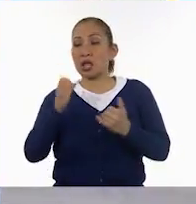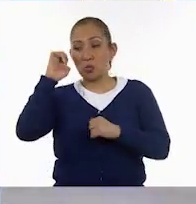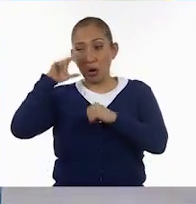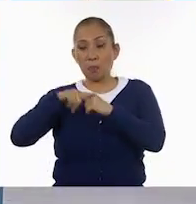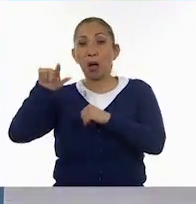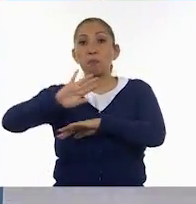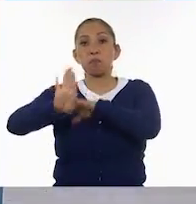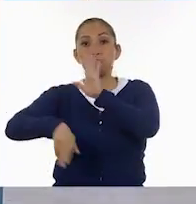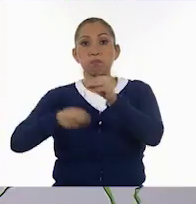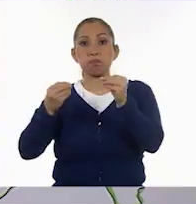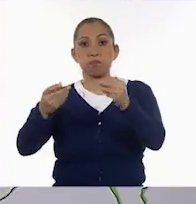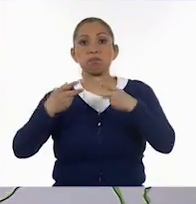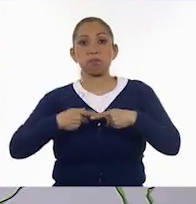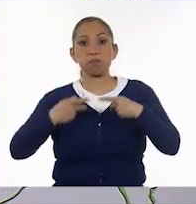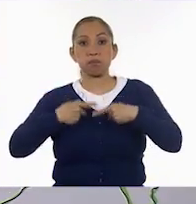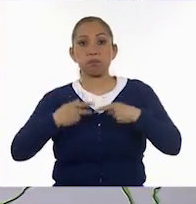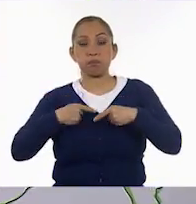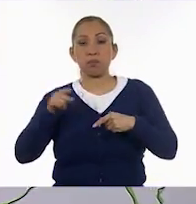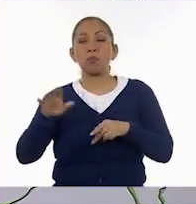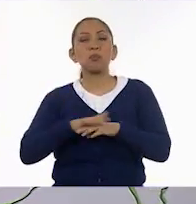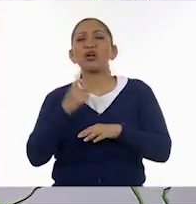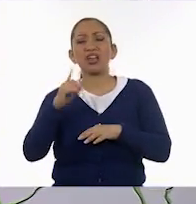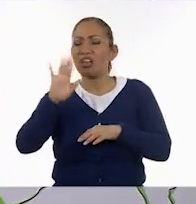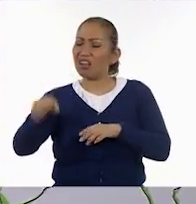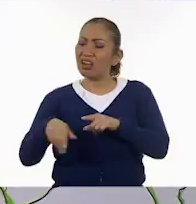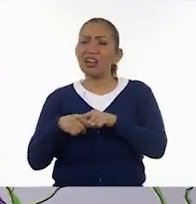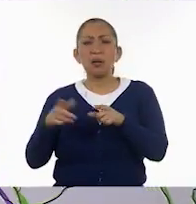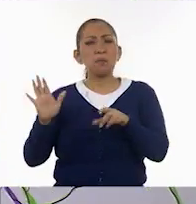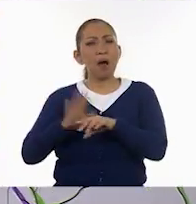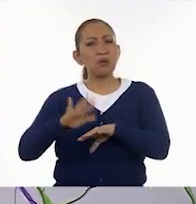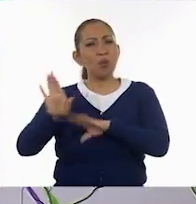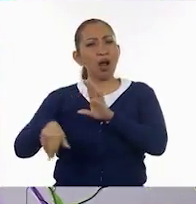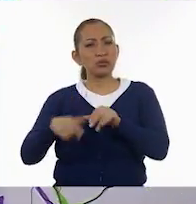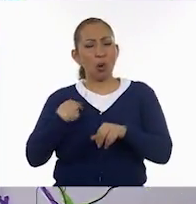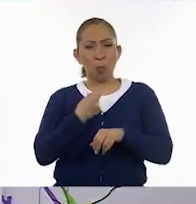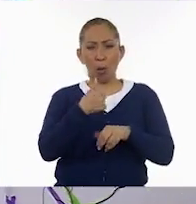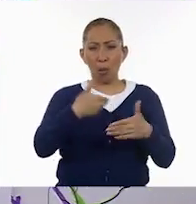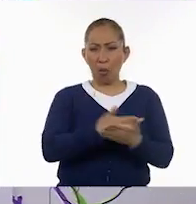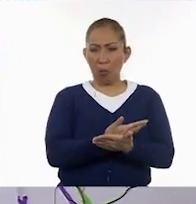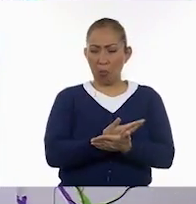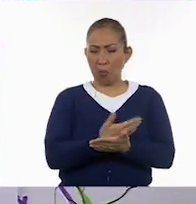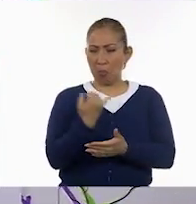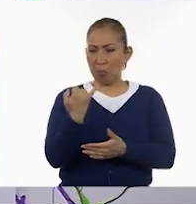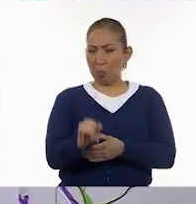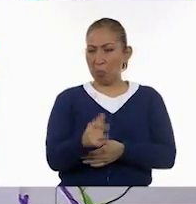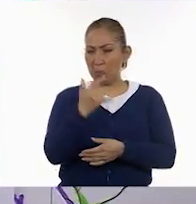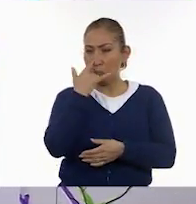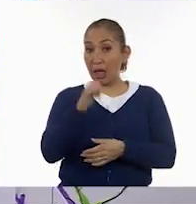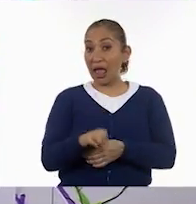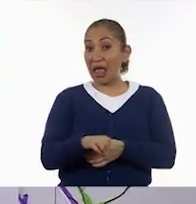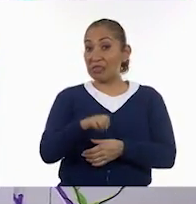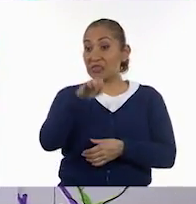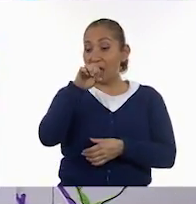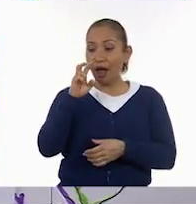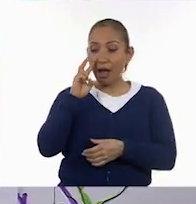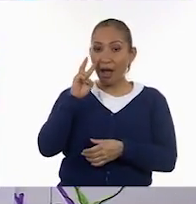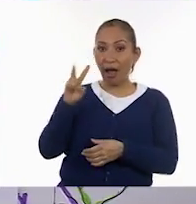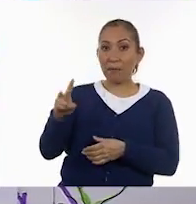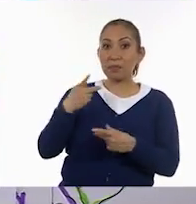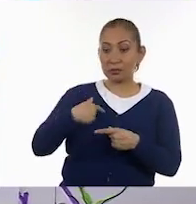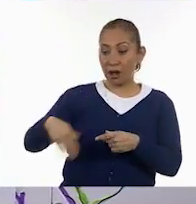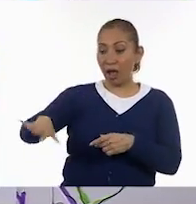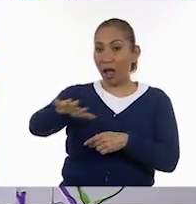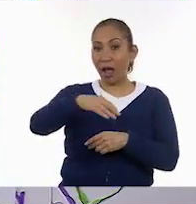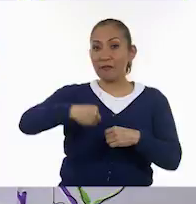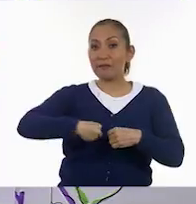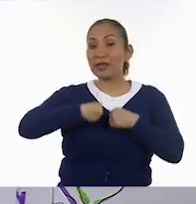Europa. Y ahorita vamos a ver por qué, María, porque fíjate que precisamente tiene que ver con la edad de los